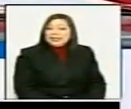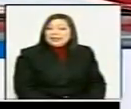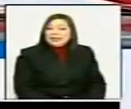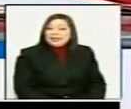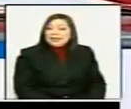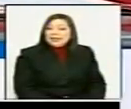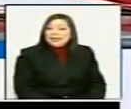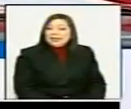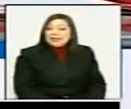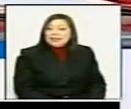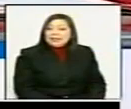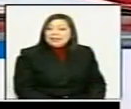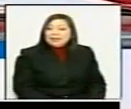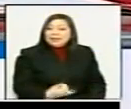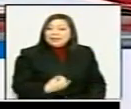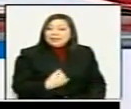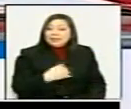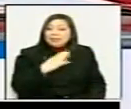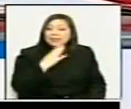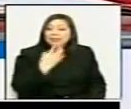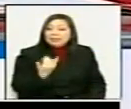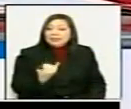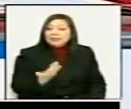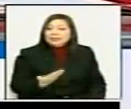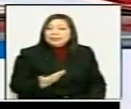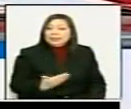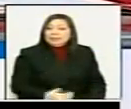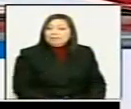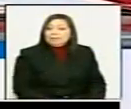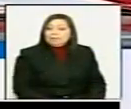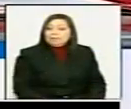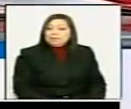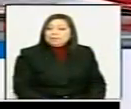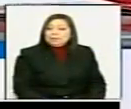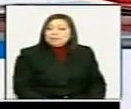Muy bien, dicho eso, vamos